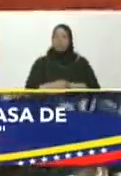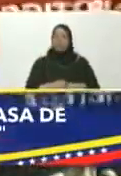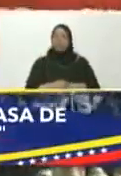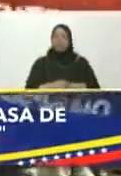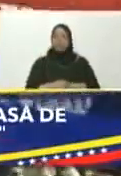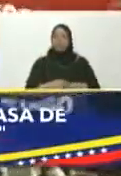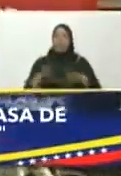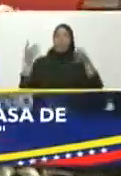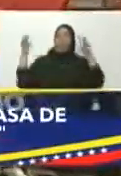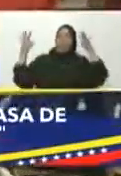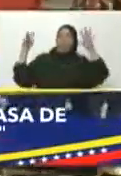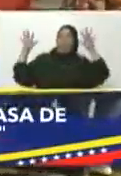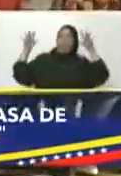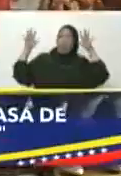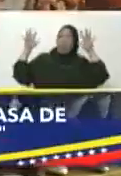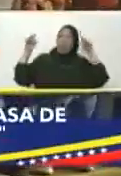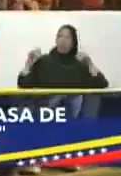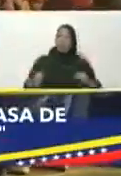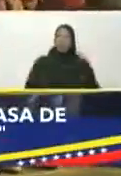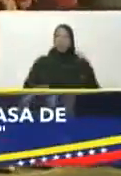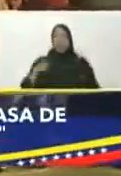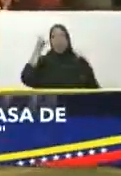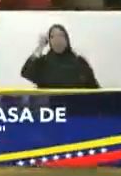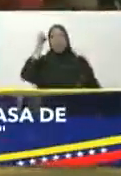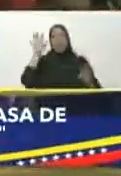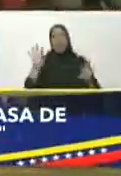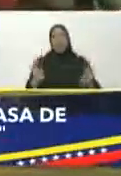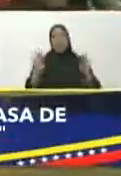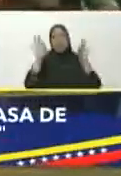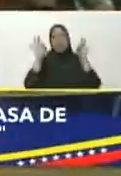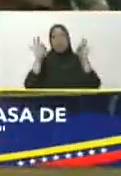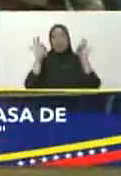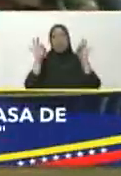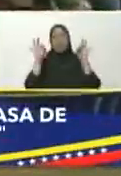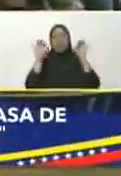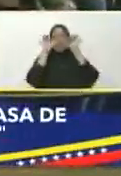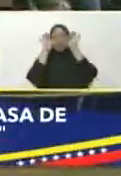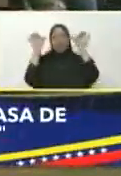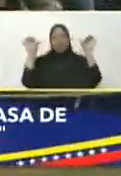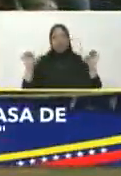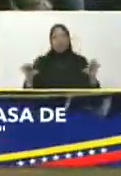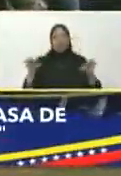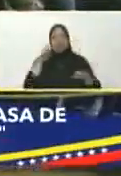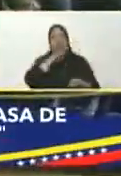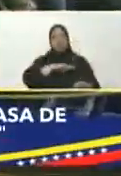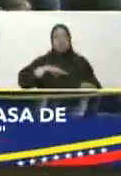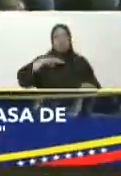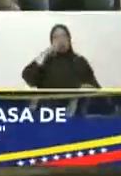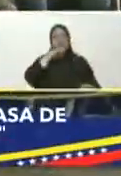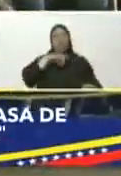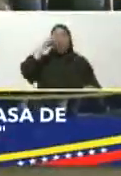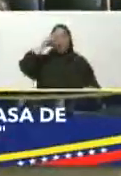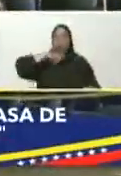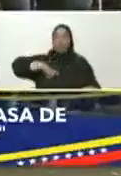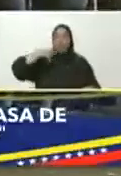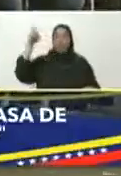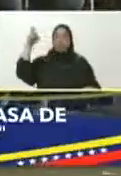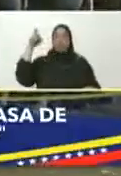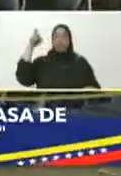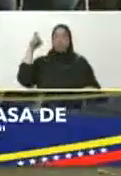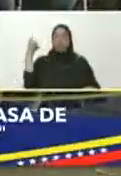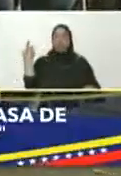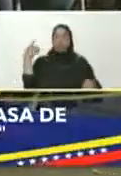Tenemos aquí en este día especial del sistema de misión, en este aniversario, que